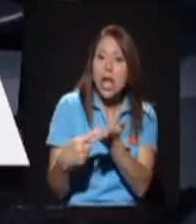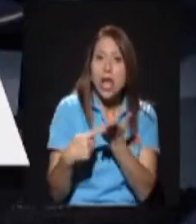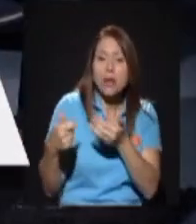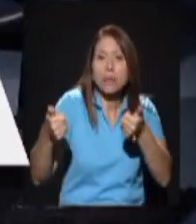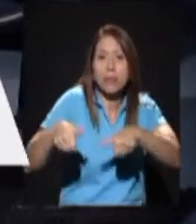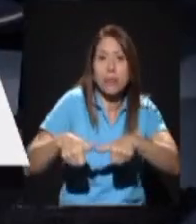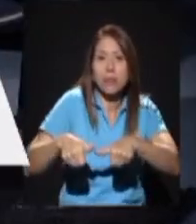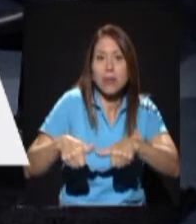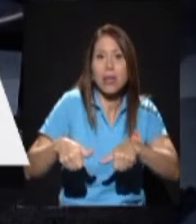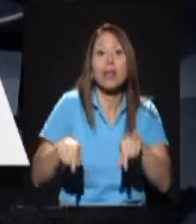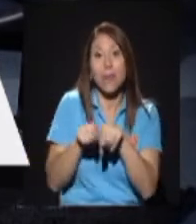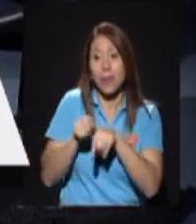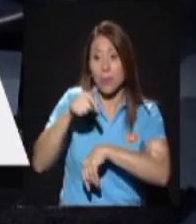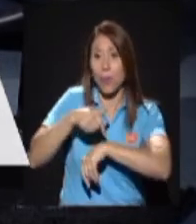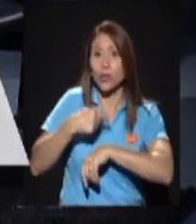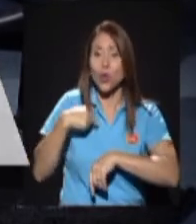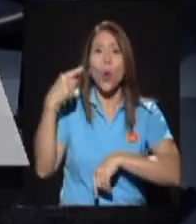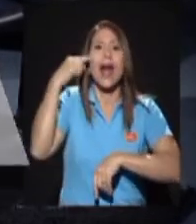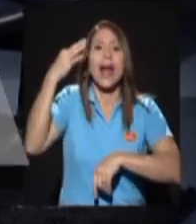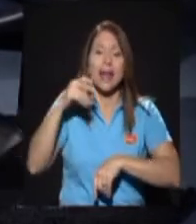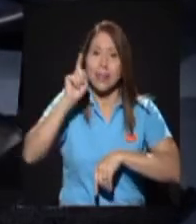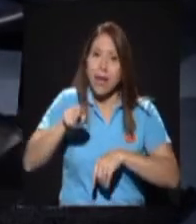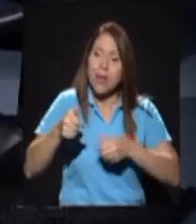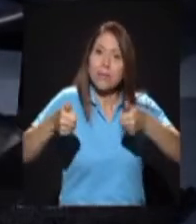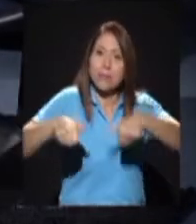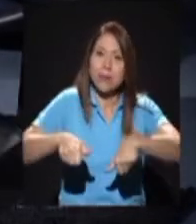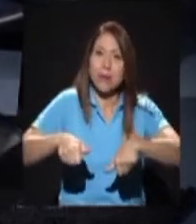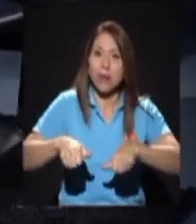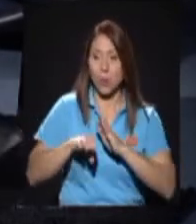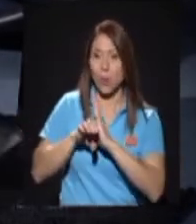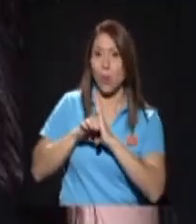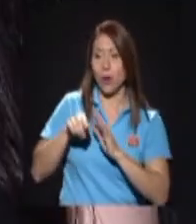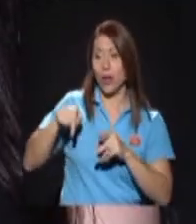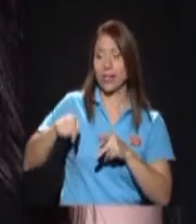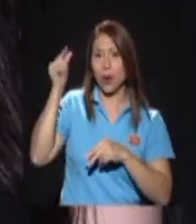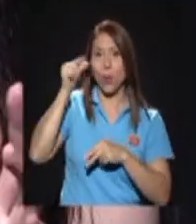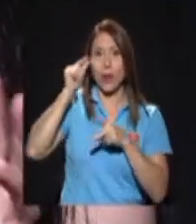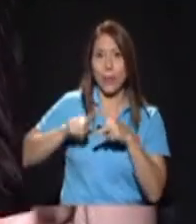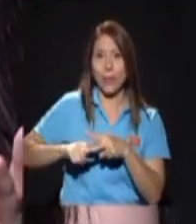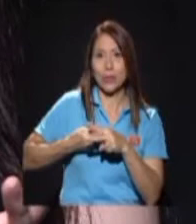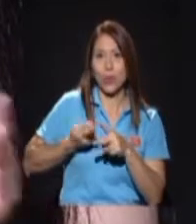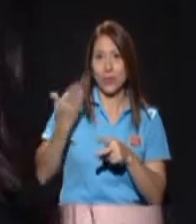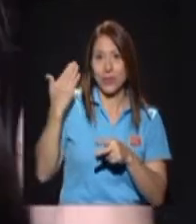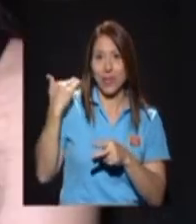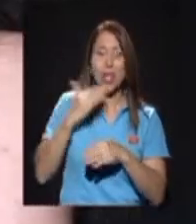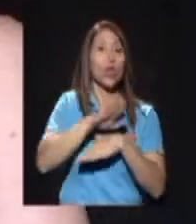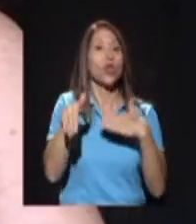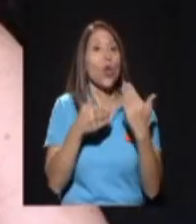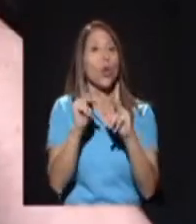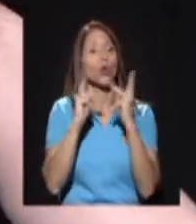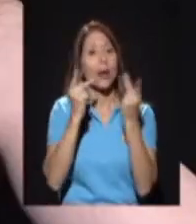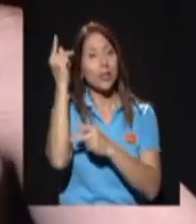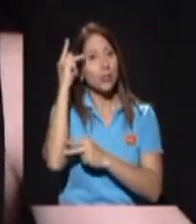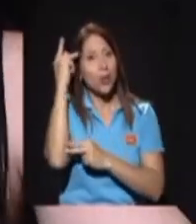momentos en los que una piensa que debería estar. No sé, cuando empezó este gobierno, todos los partidos políticos, y también ahí tiene que